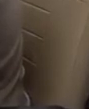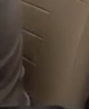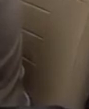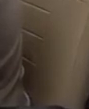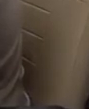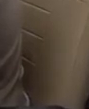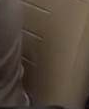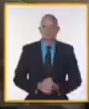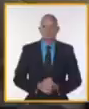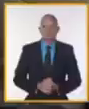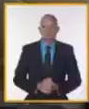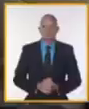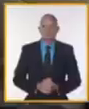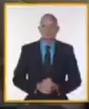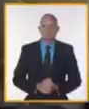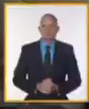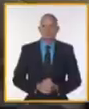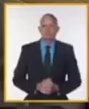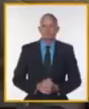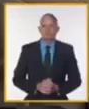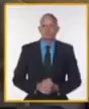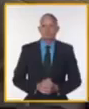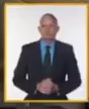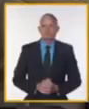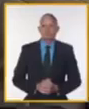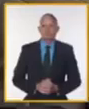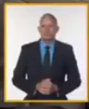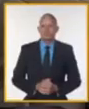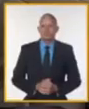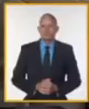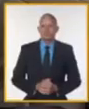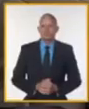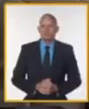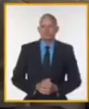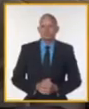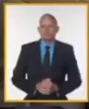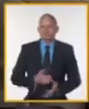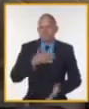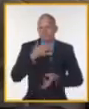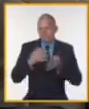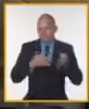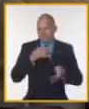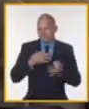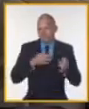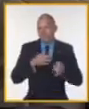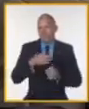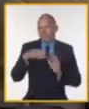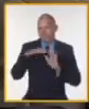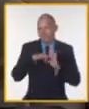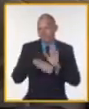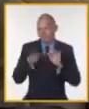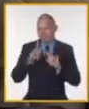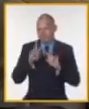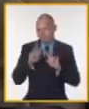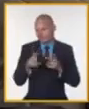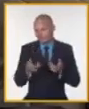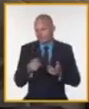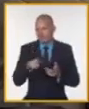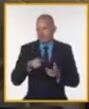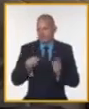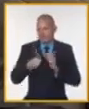es el programa que también se mencionó aquí desde la presidencia, ya en su 9ª edición, creo que también con un